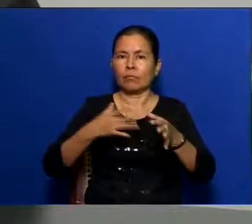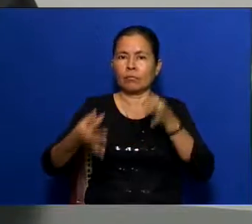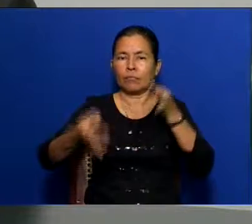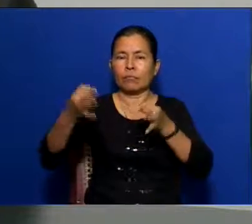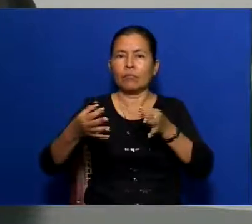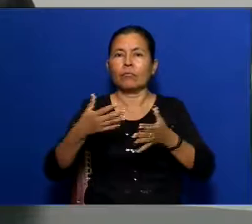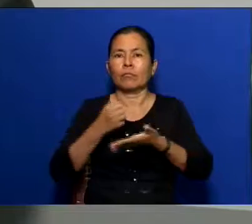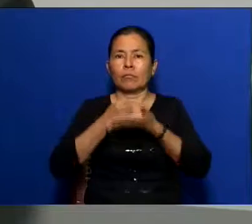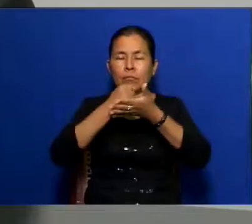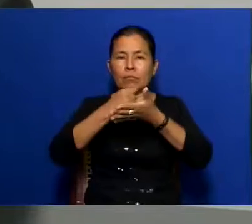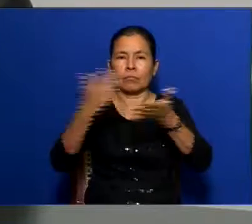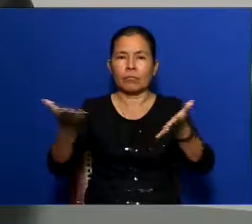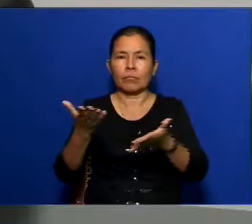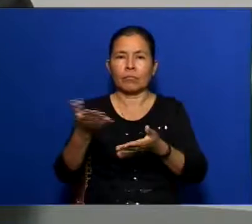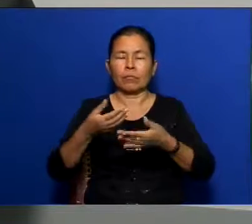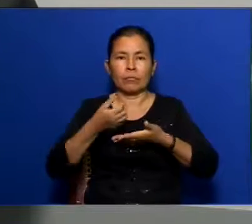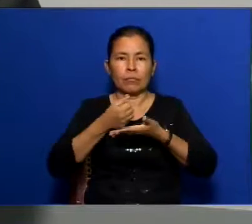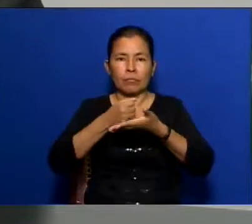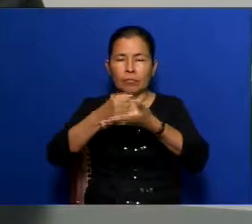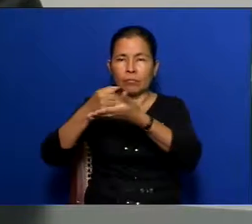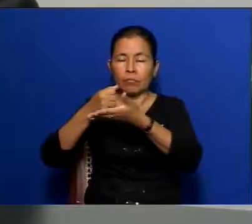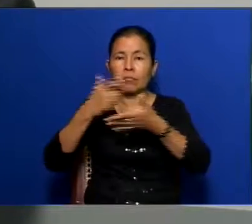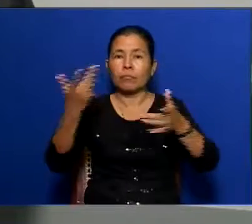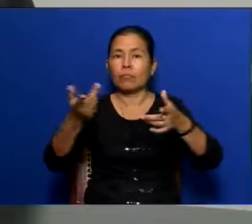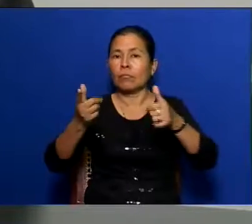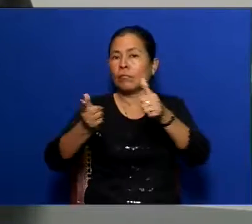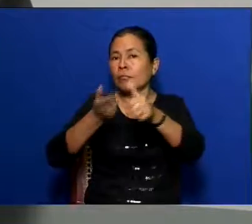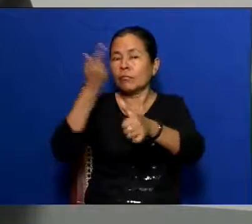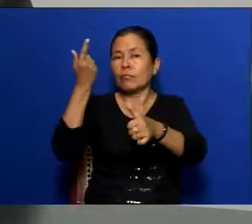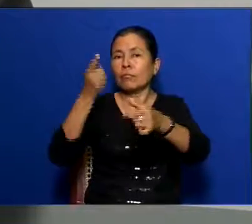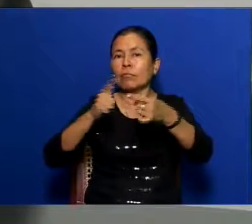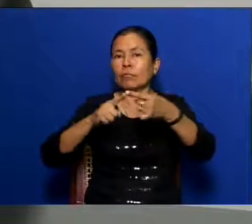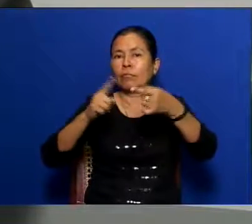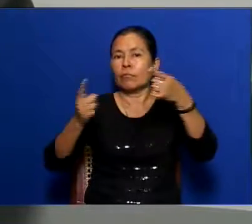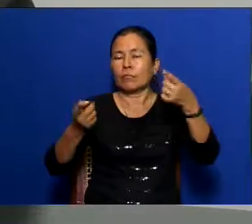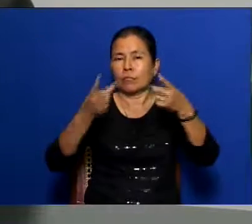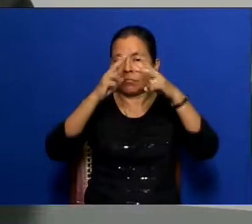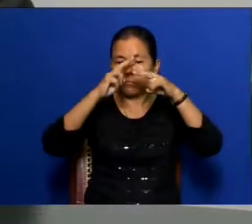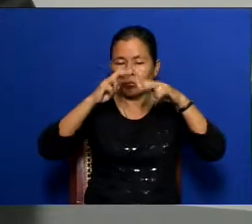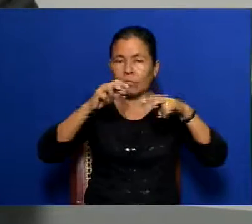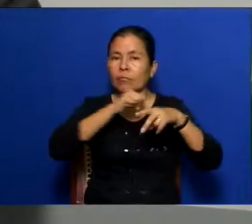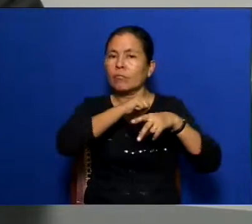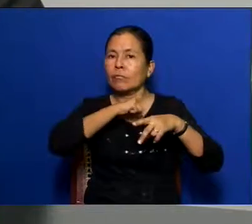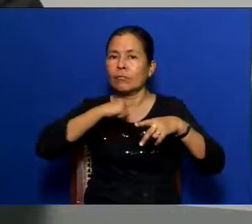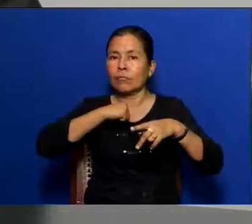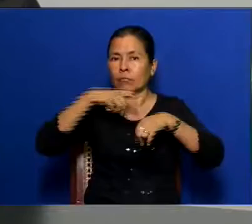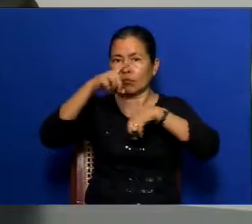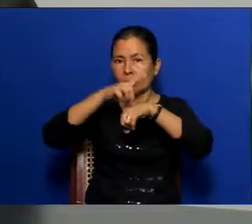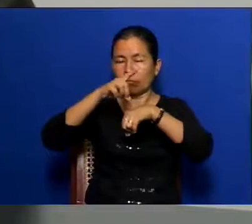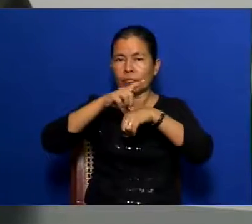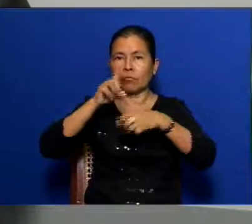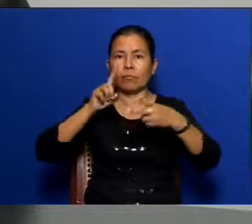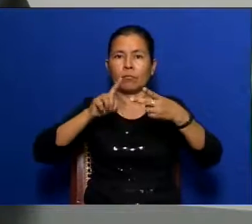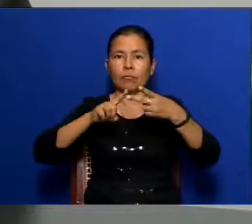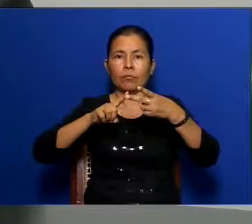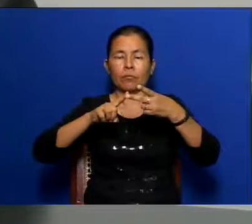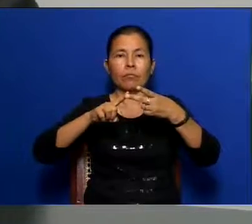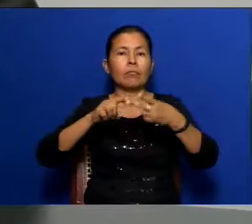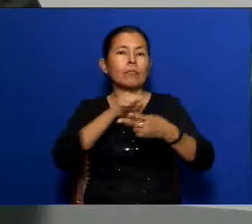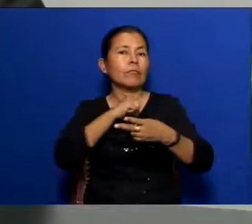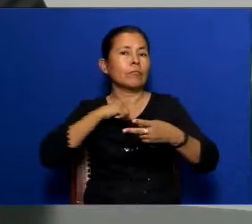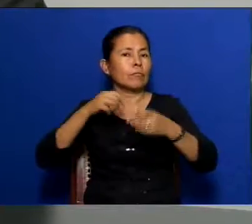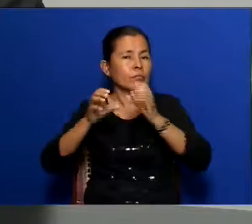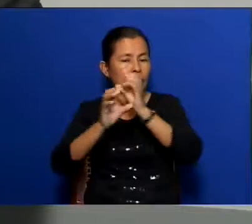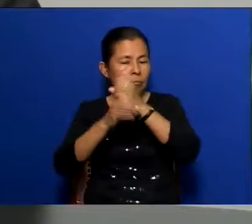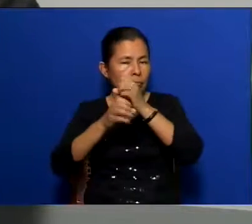justicia se brinda mediante la realización de exámenes médicos y exámenes de laboratorio